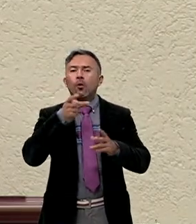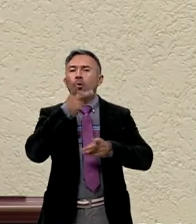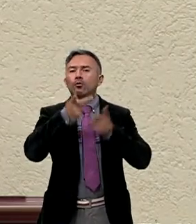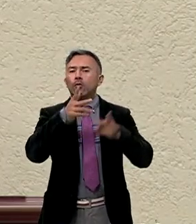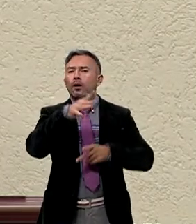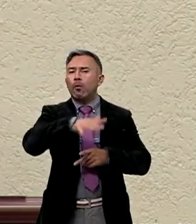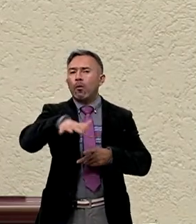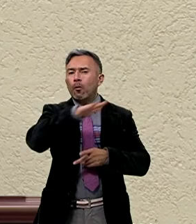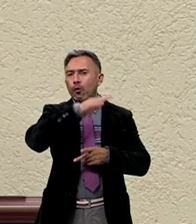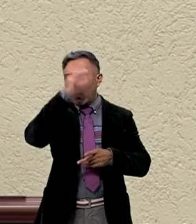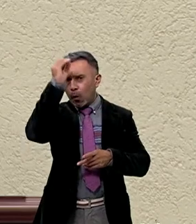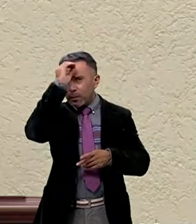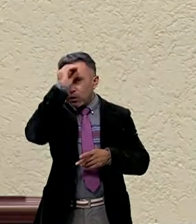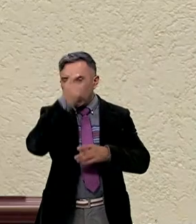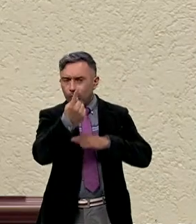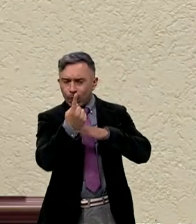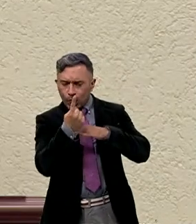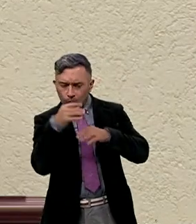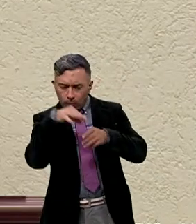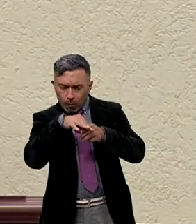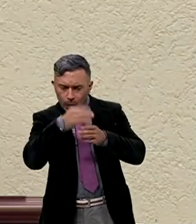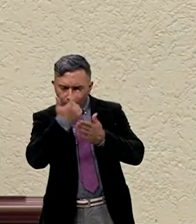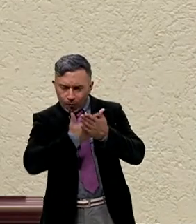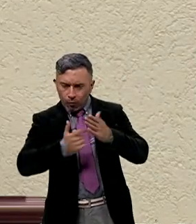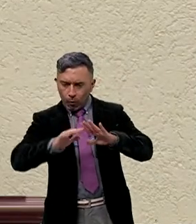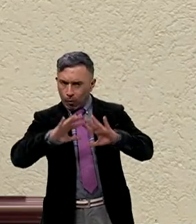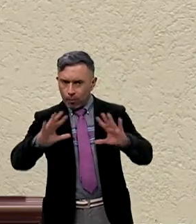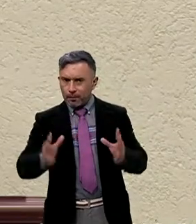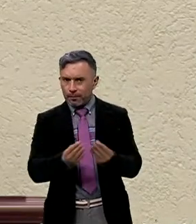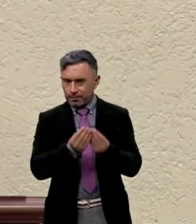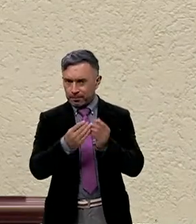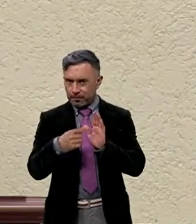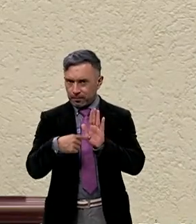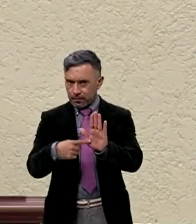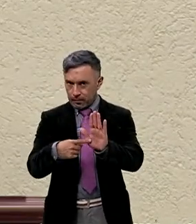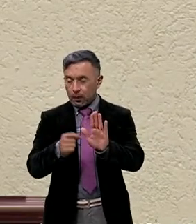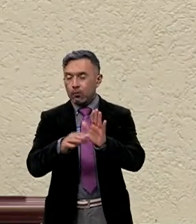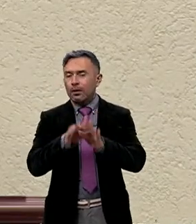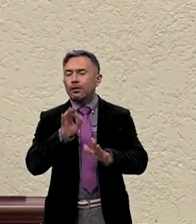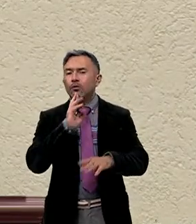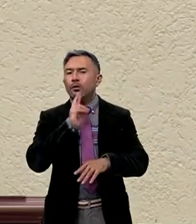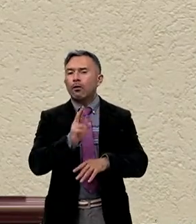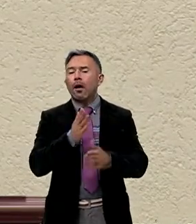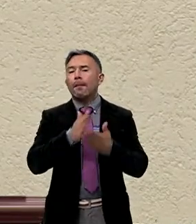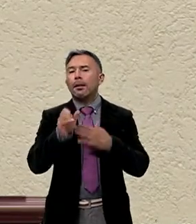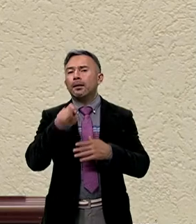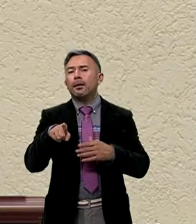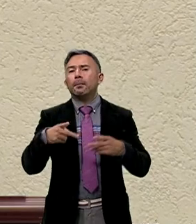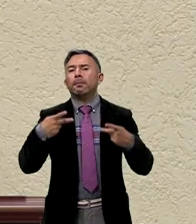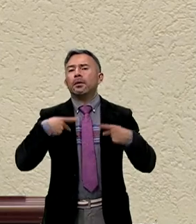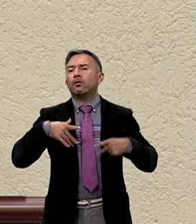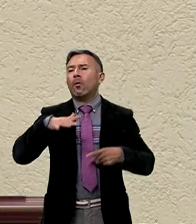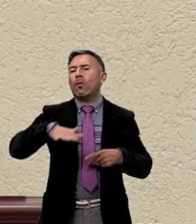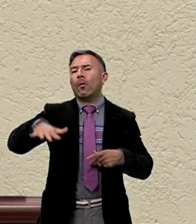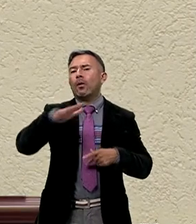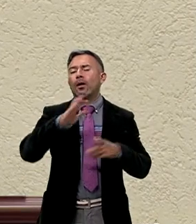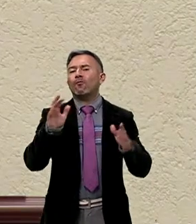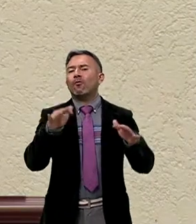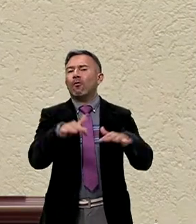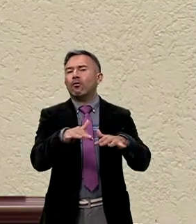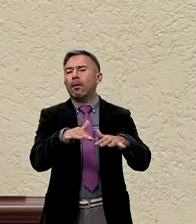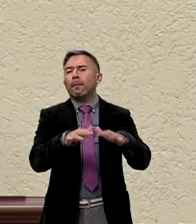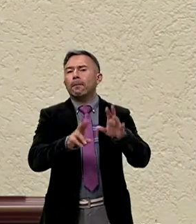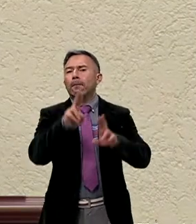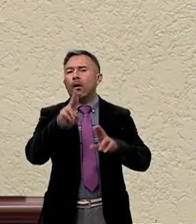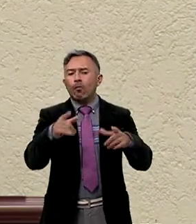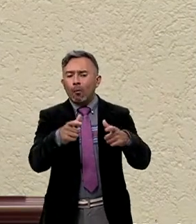popular la declaratoria consecuentemente consecuente de los resultados y el porcentaje de participación ciudadana para que en su momento se